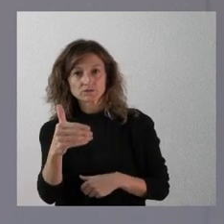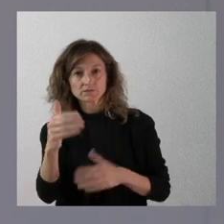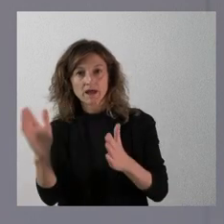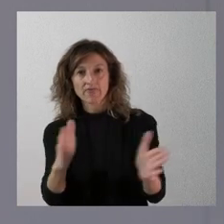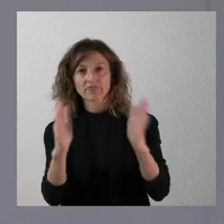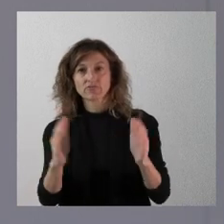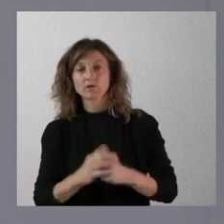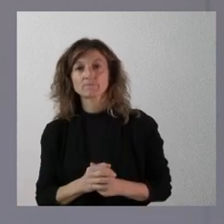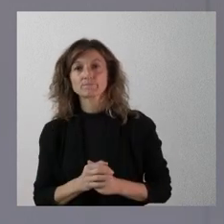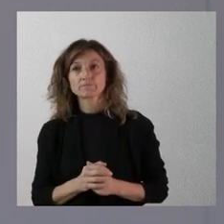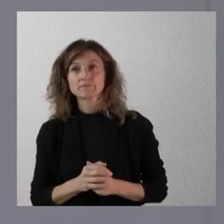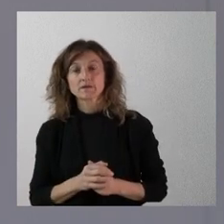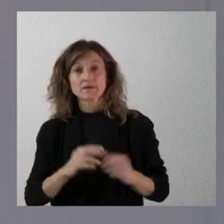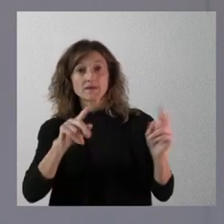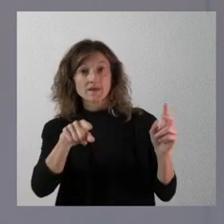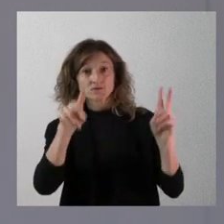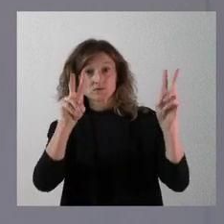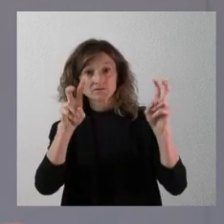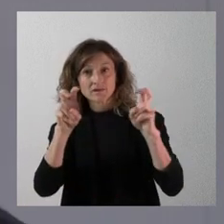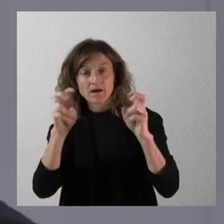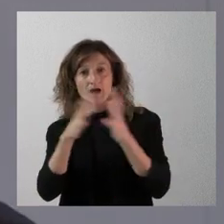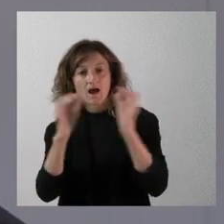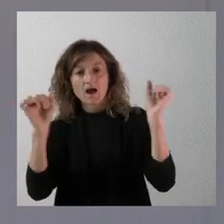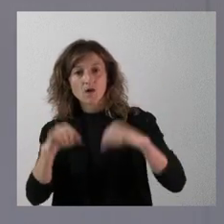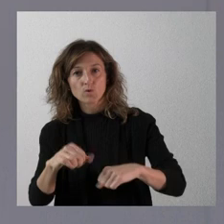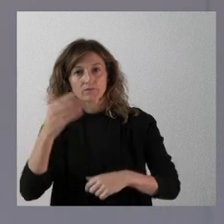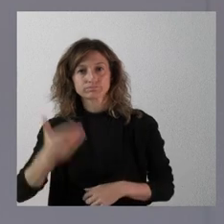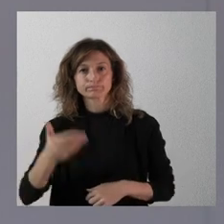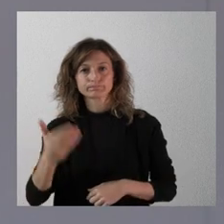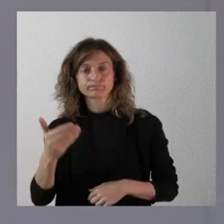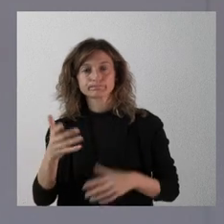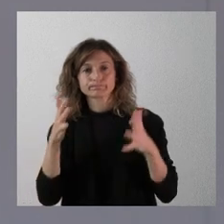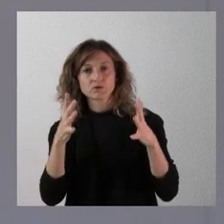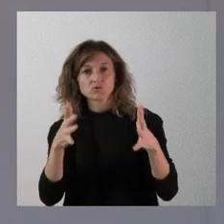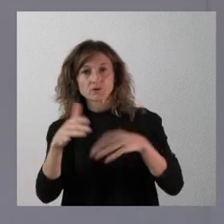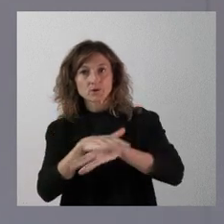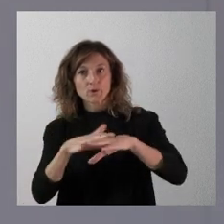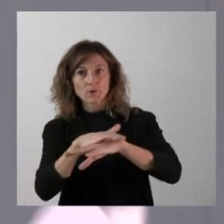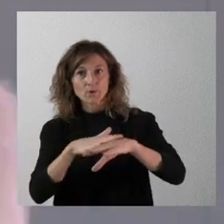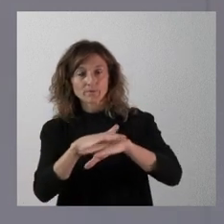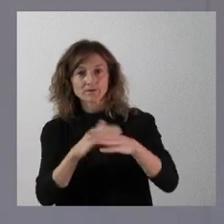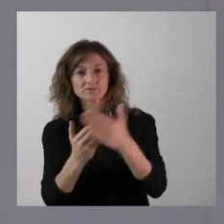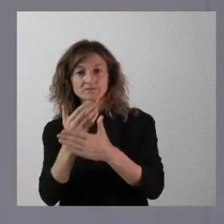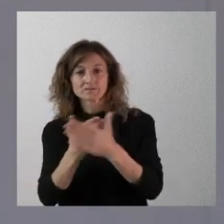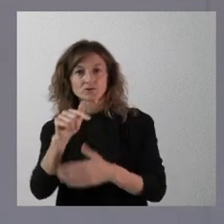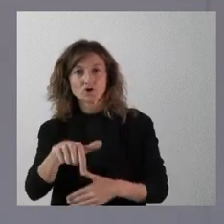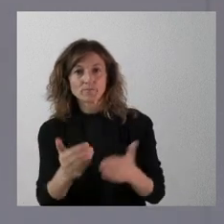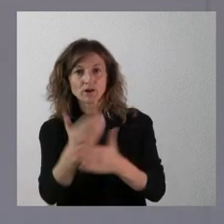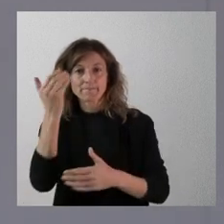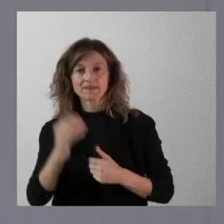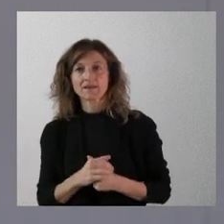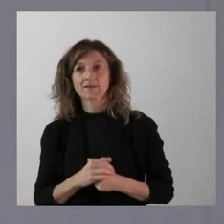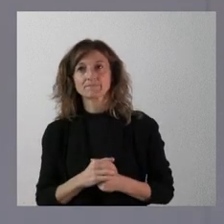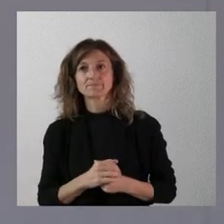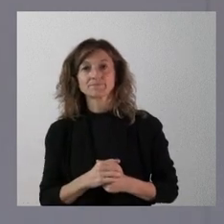estas son un poco los acuerdos fundamentales del Consejo de gobierno en la sesión de esta mañana y